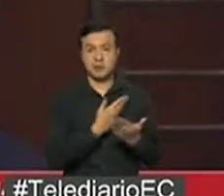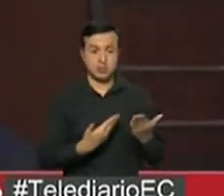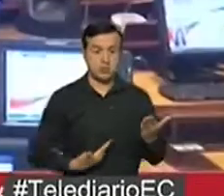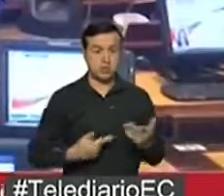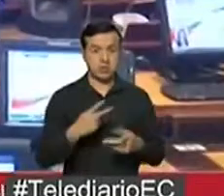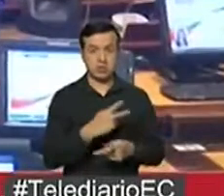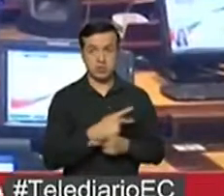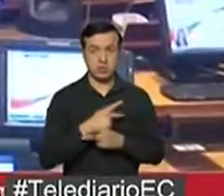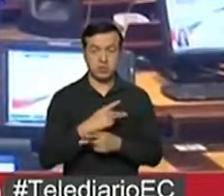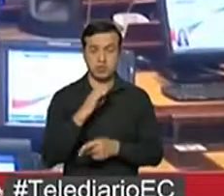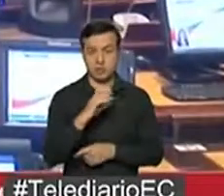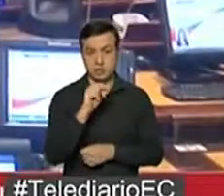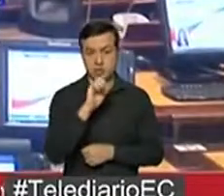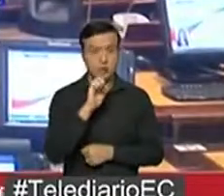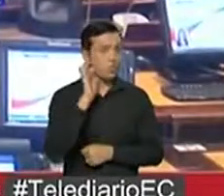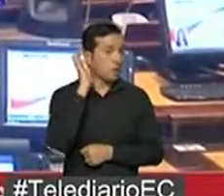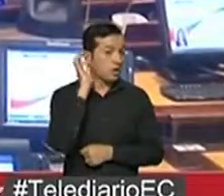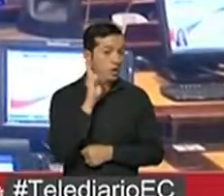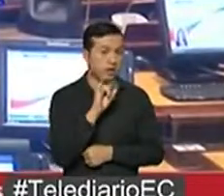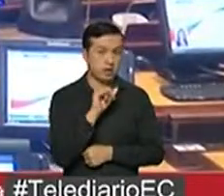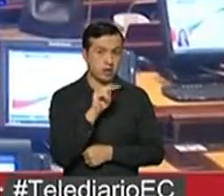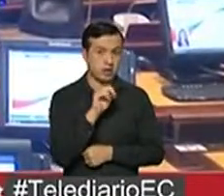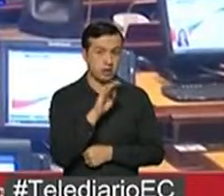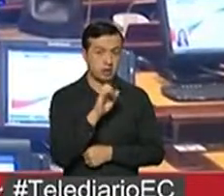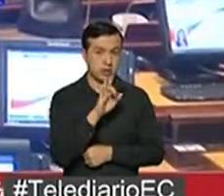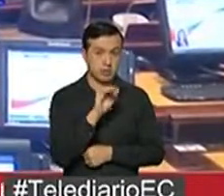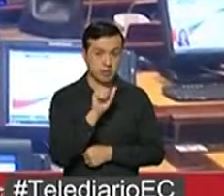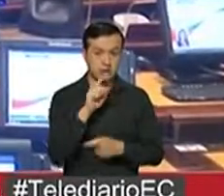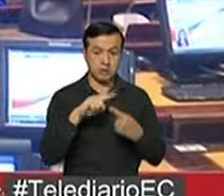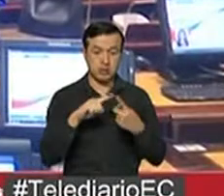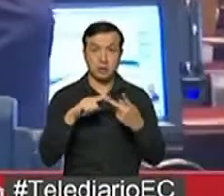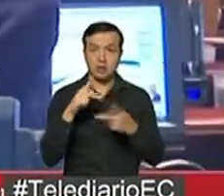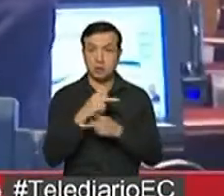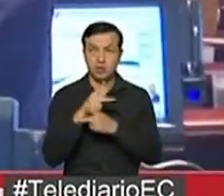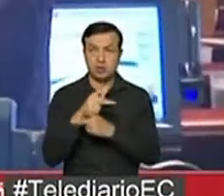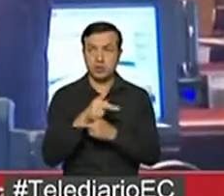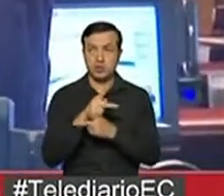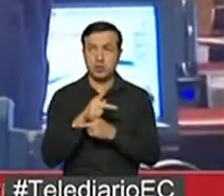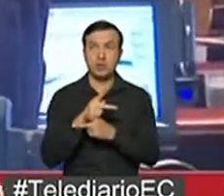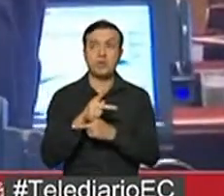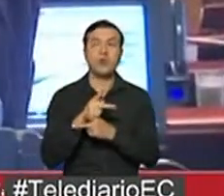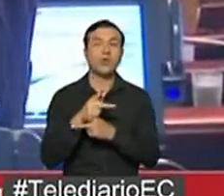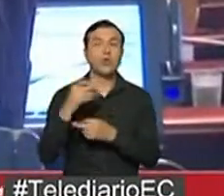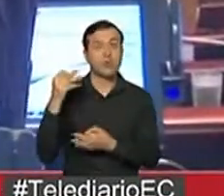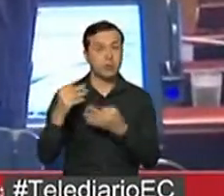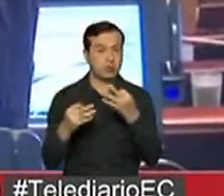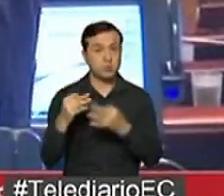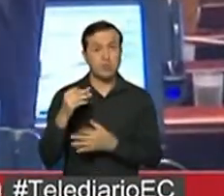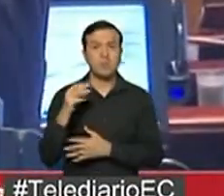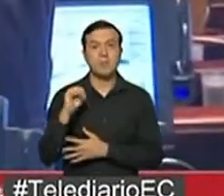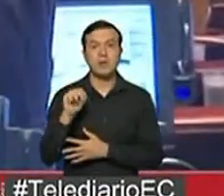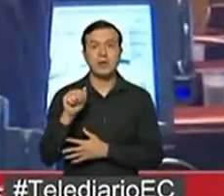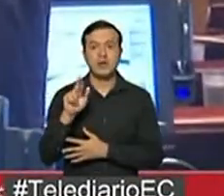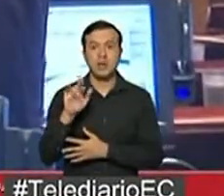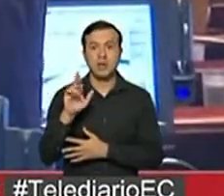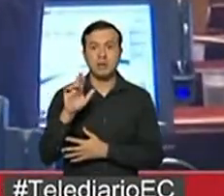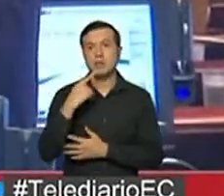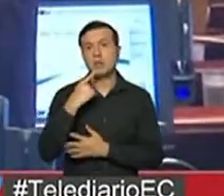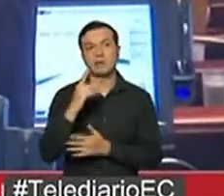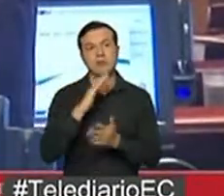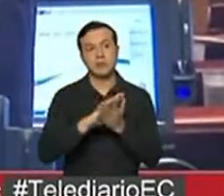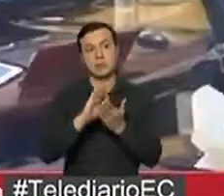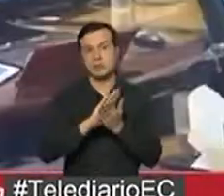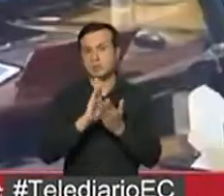consejo nacional electoral diana atamaint y del consejo de la judicatura maría del carmen maldonado quienes presentaron excusas ante la